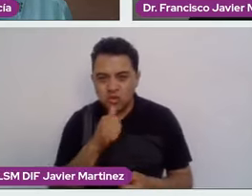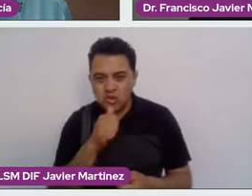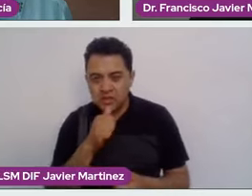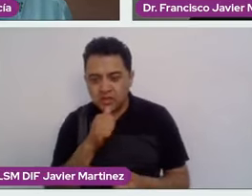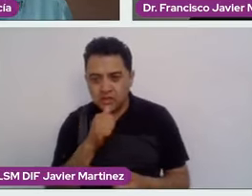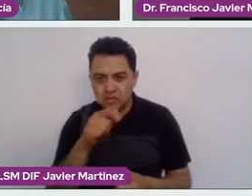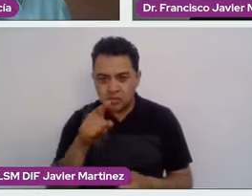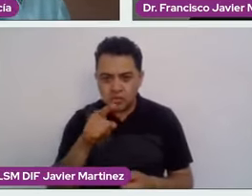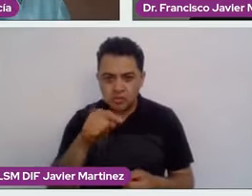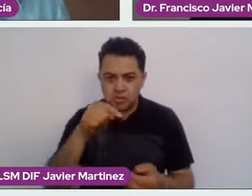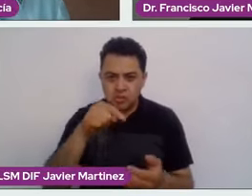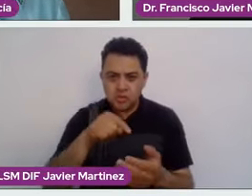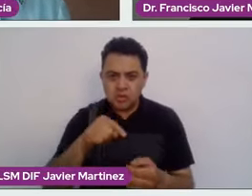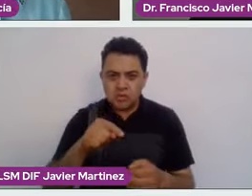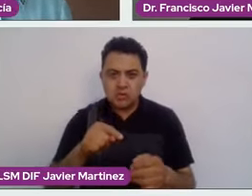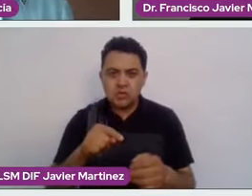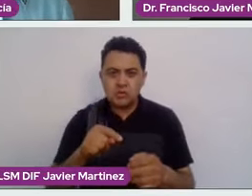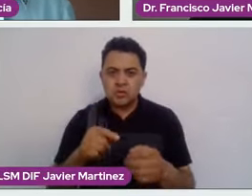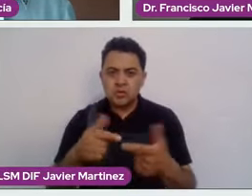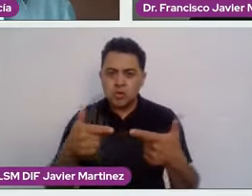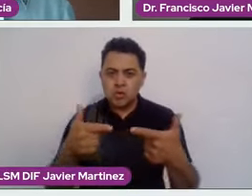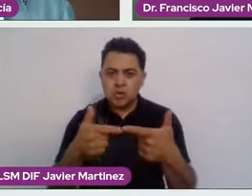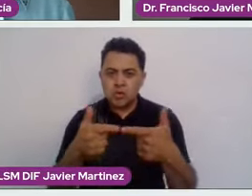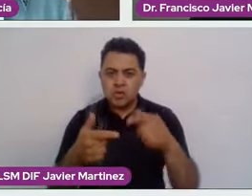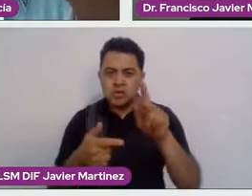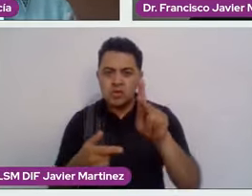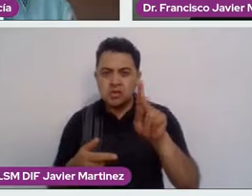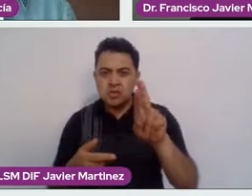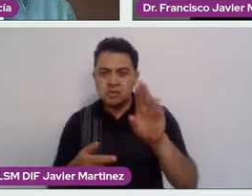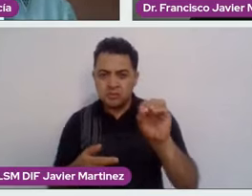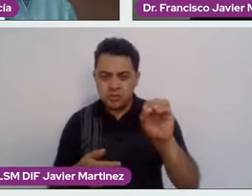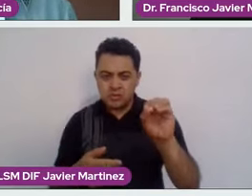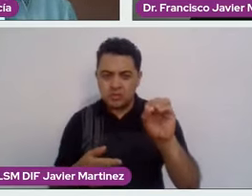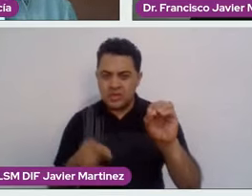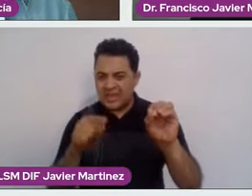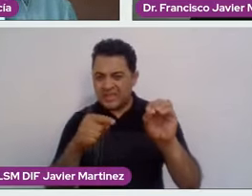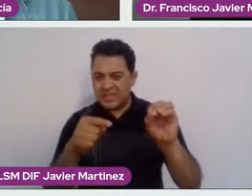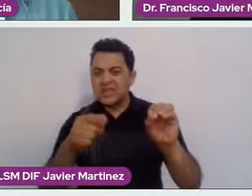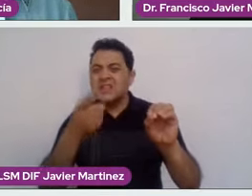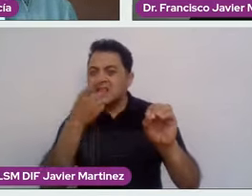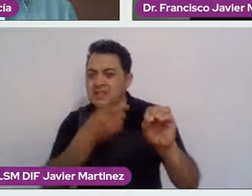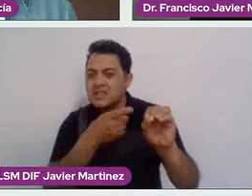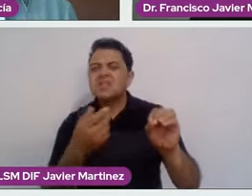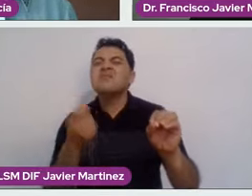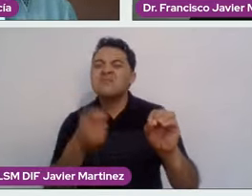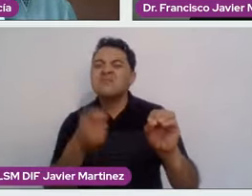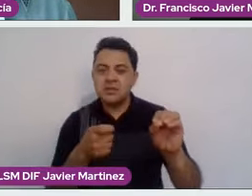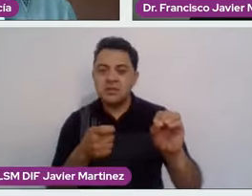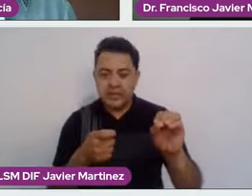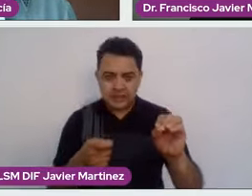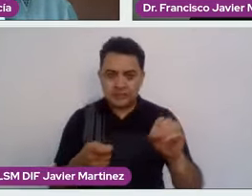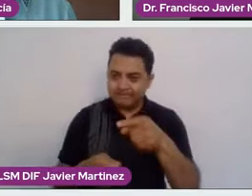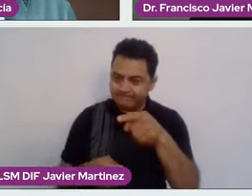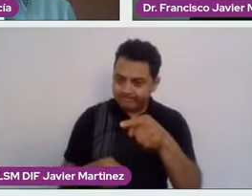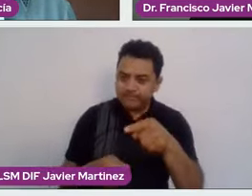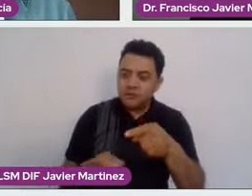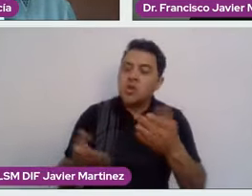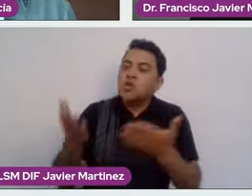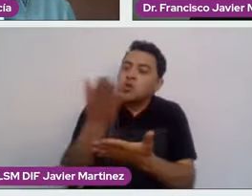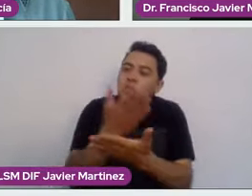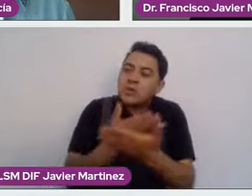Chrome. Ajá, en compartir pantalla. Le damos allí donde dice